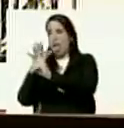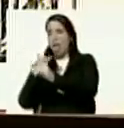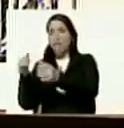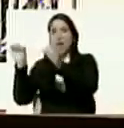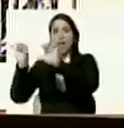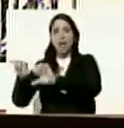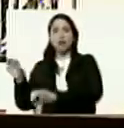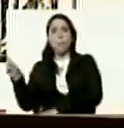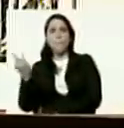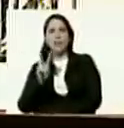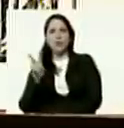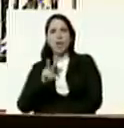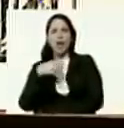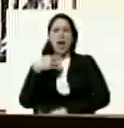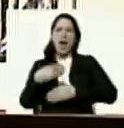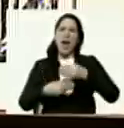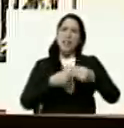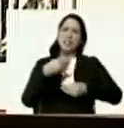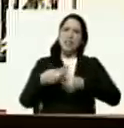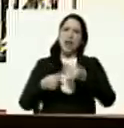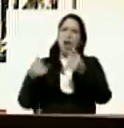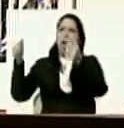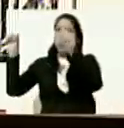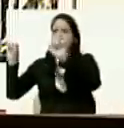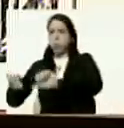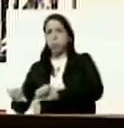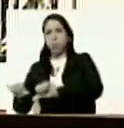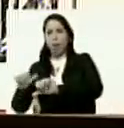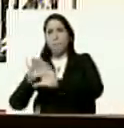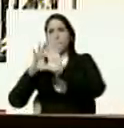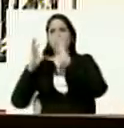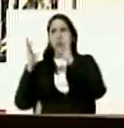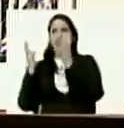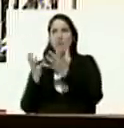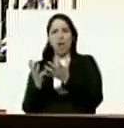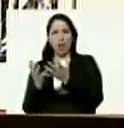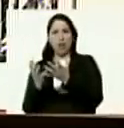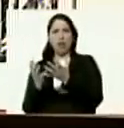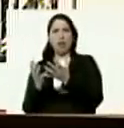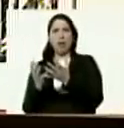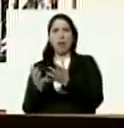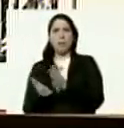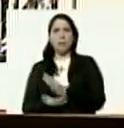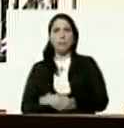a hacerlo fracaso mundial.